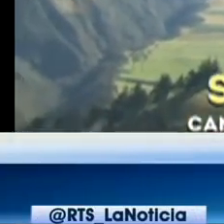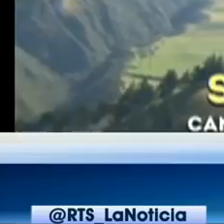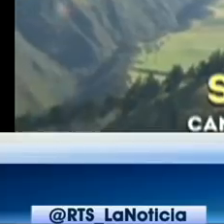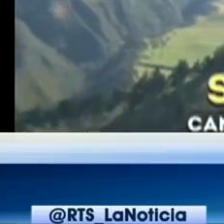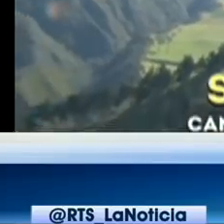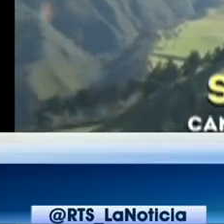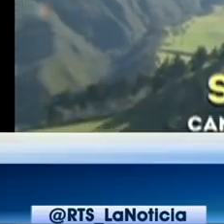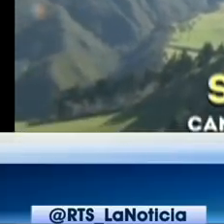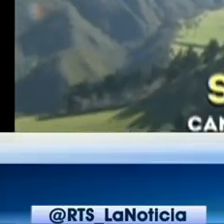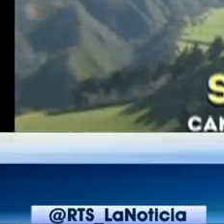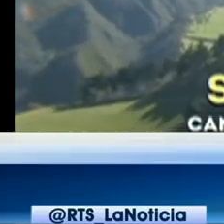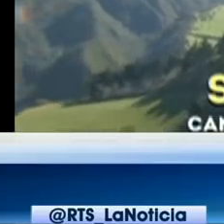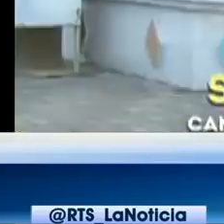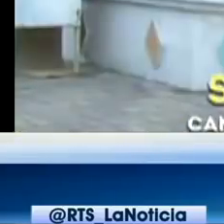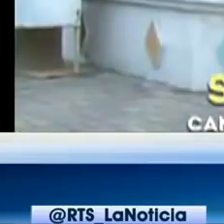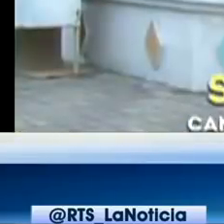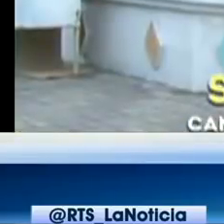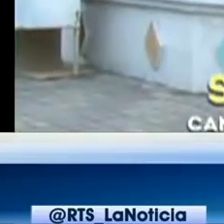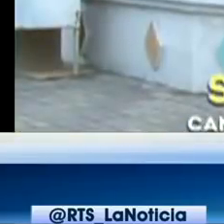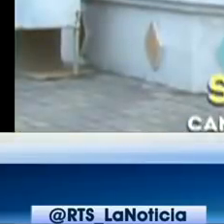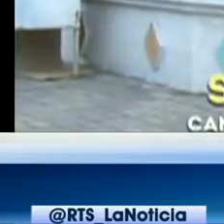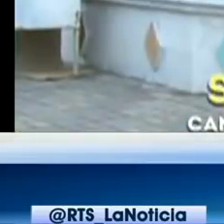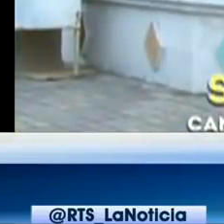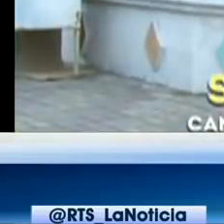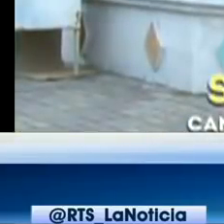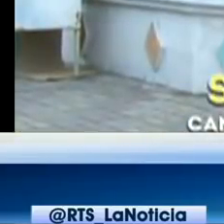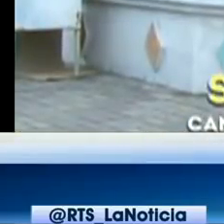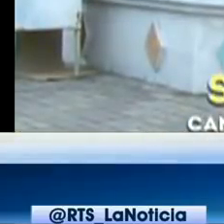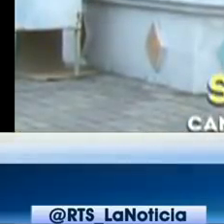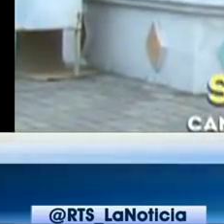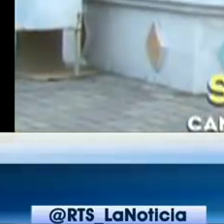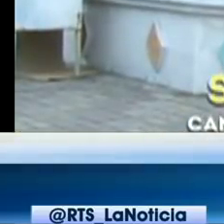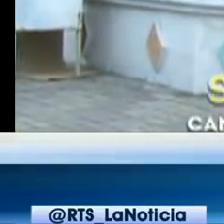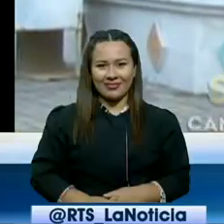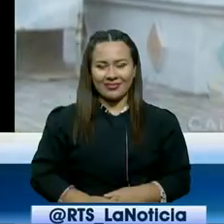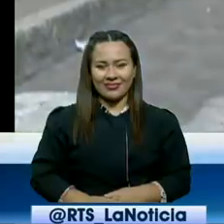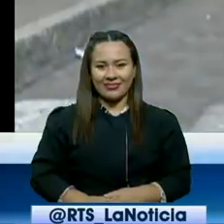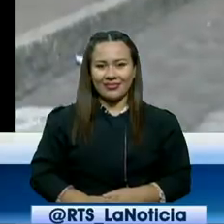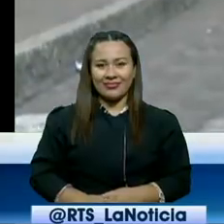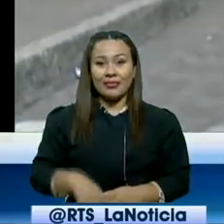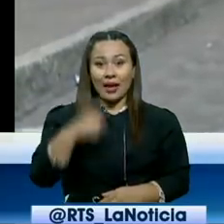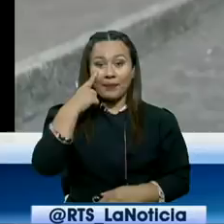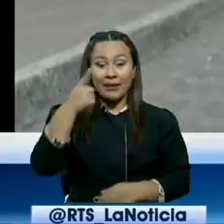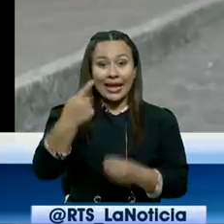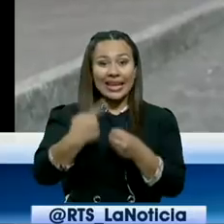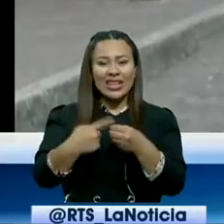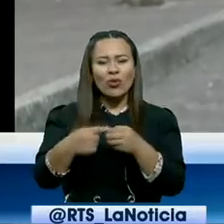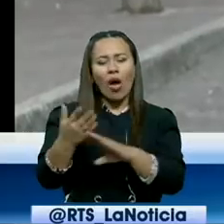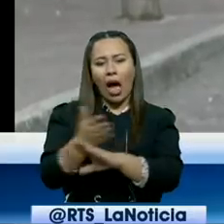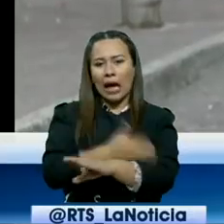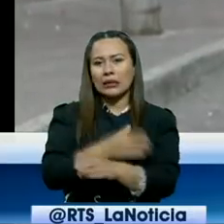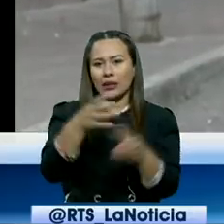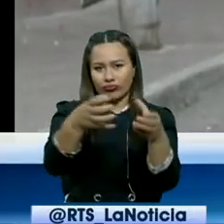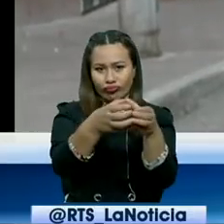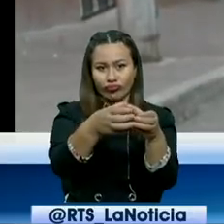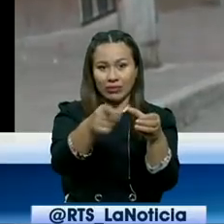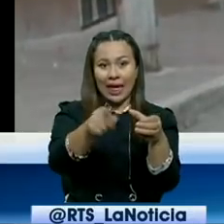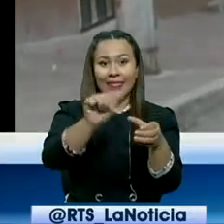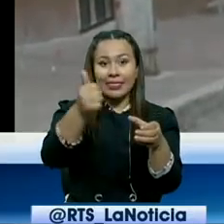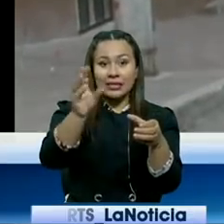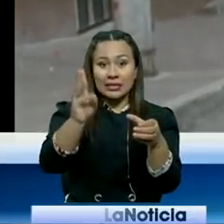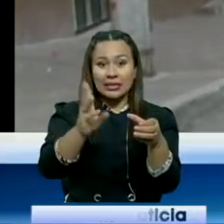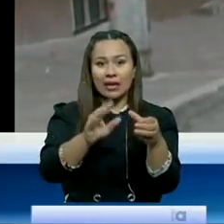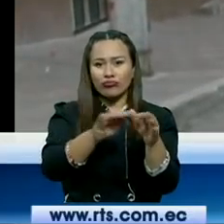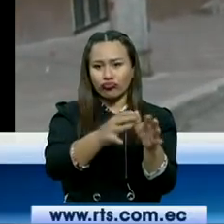Desempolvando la historia, encontraremos que ya fue habitada por integrantes del Reino de Quito, que pertenecía a una de las 16 tribus del